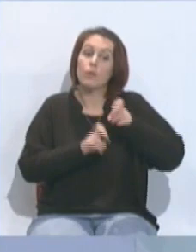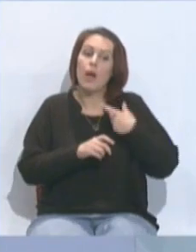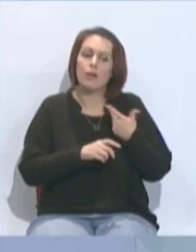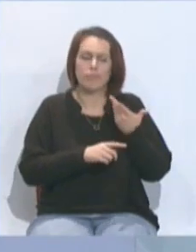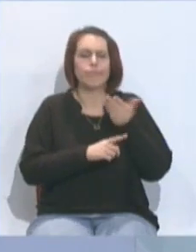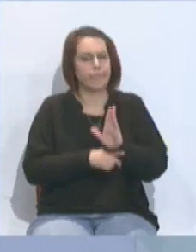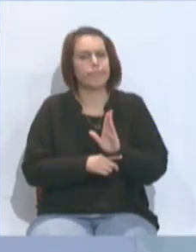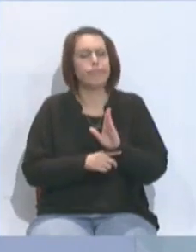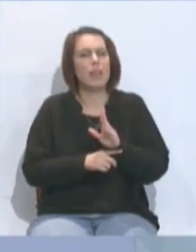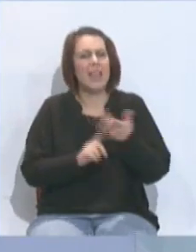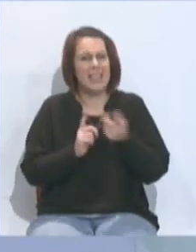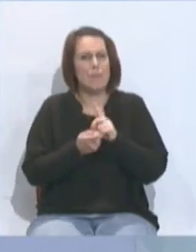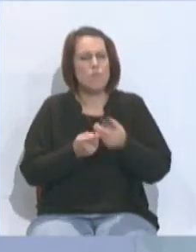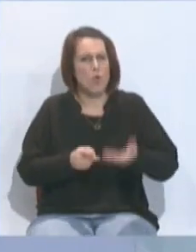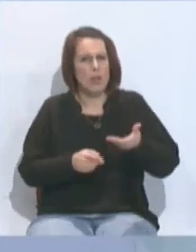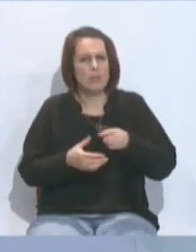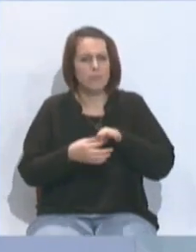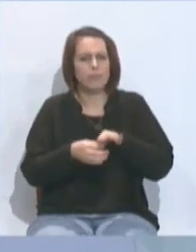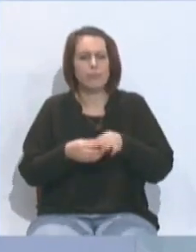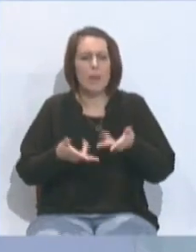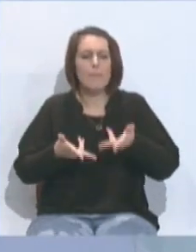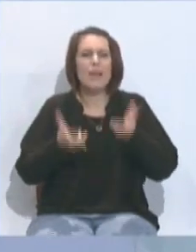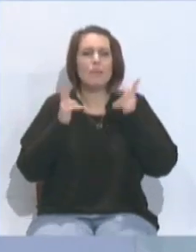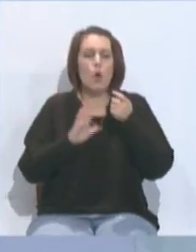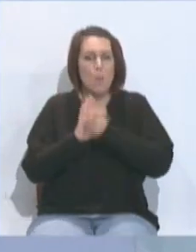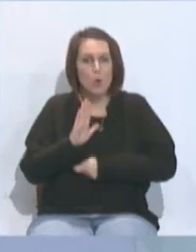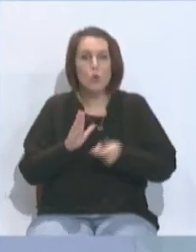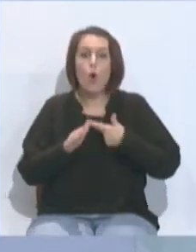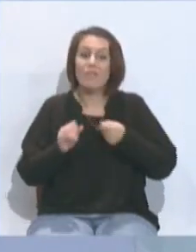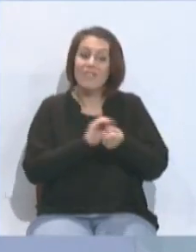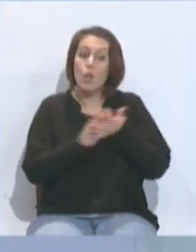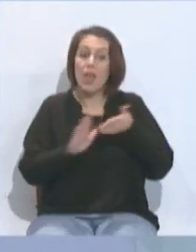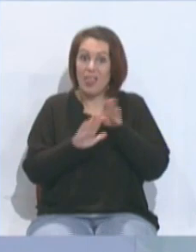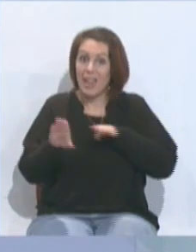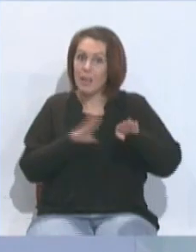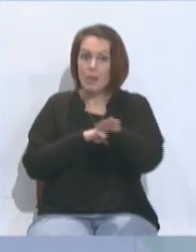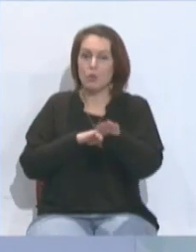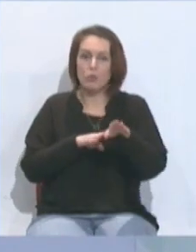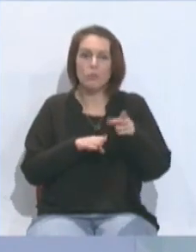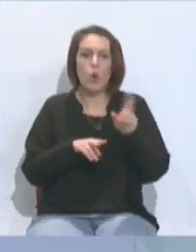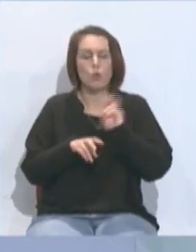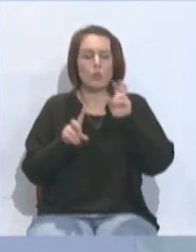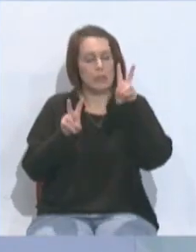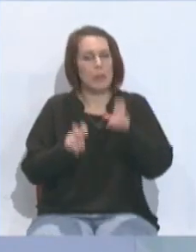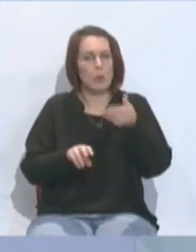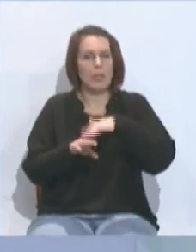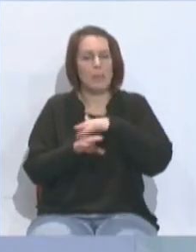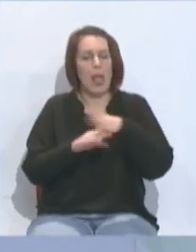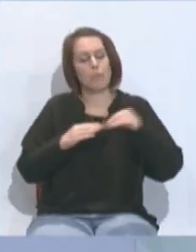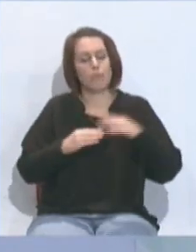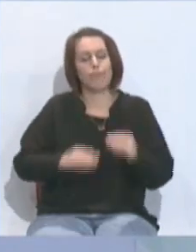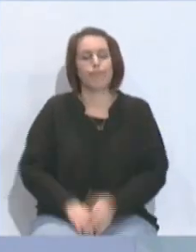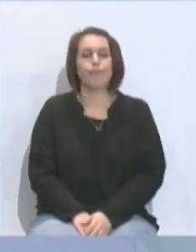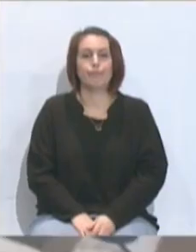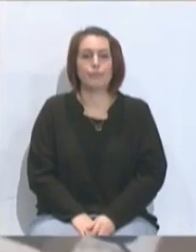varios cambios importantes relacionados con el permiso por puntos, la velocidad de adelantamiento y otros asuntos relevantes para los